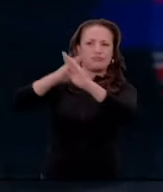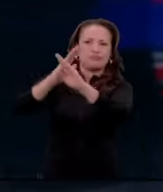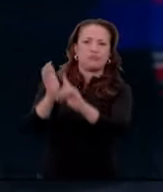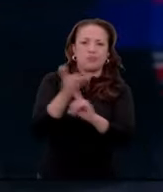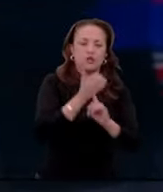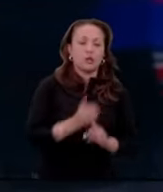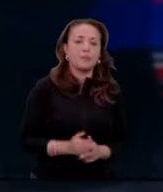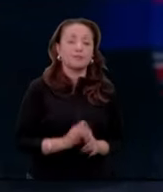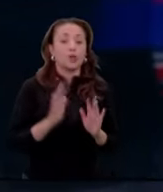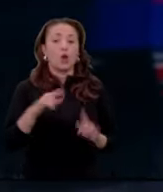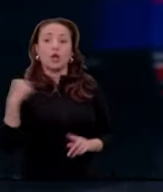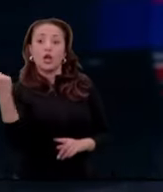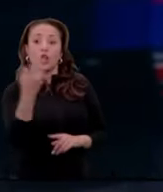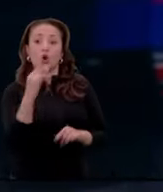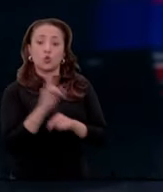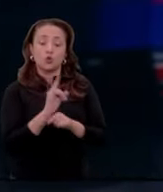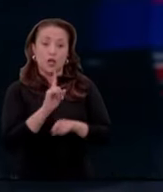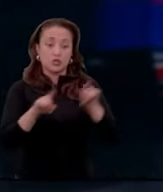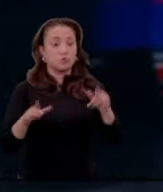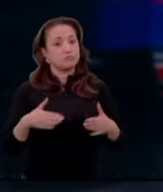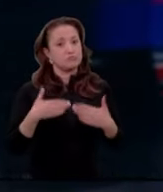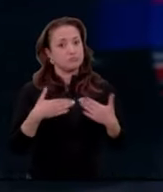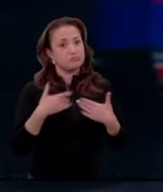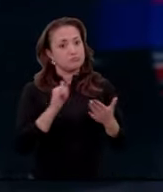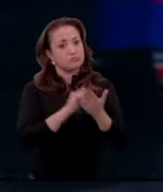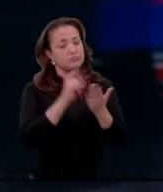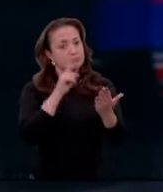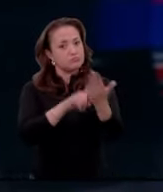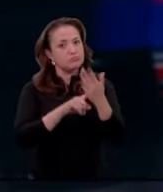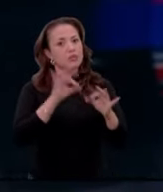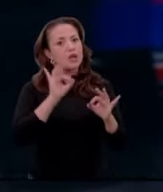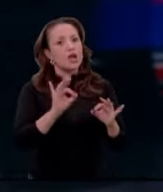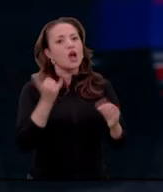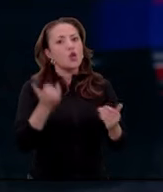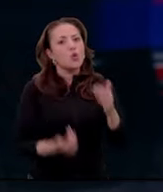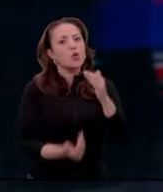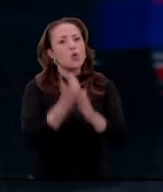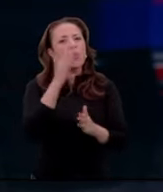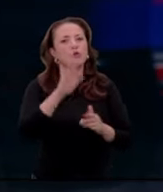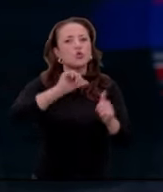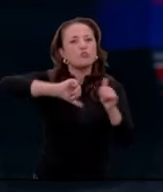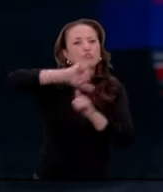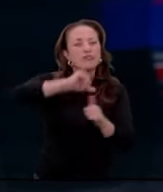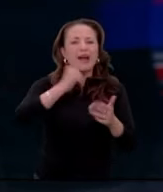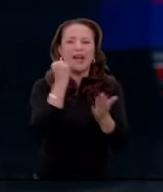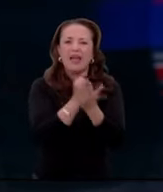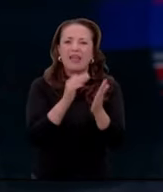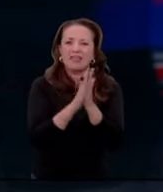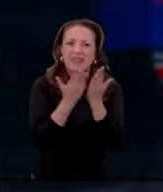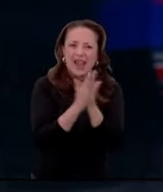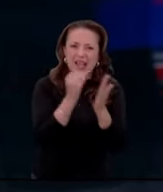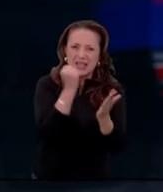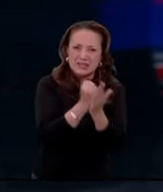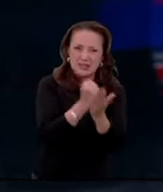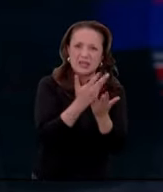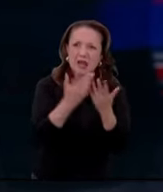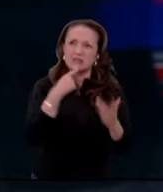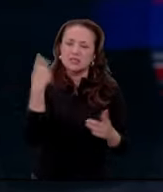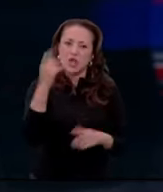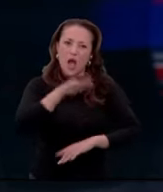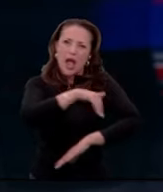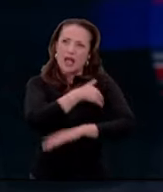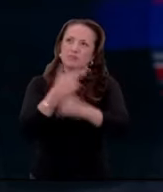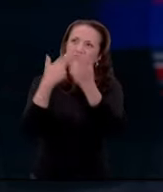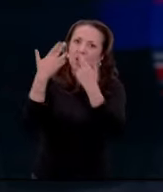Aunque muchos usuarios se mostraron satisfechos con el nuevo modelo implementado por la Cancillería para tramitar el pasaporte, otros aseguran que todavía le hacen falta